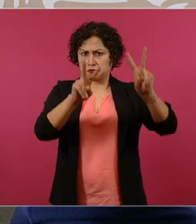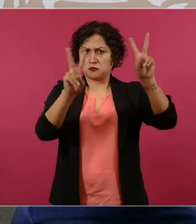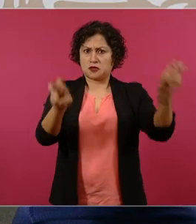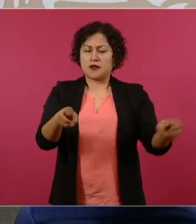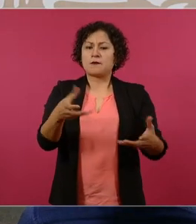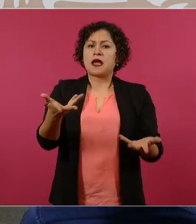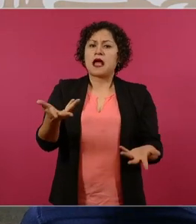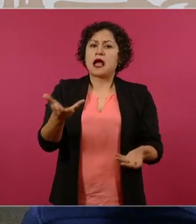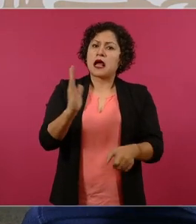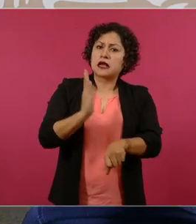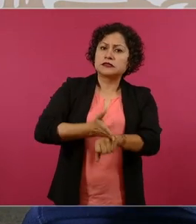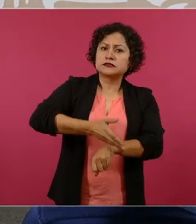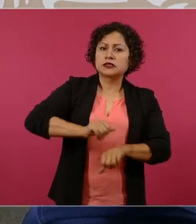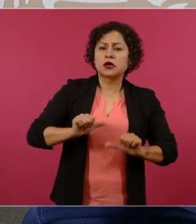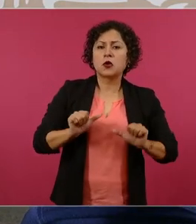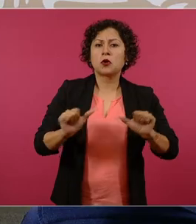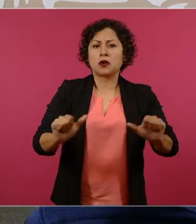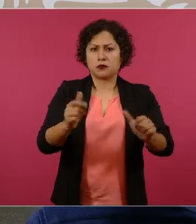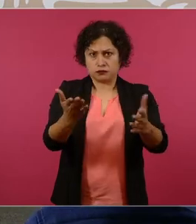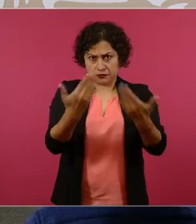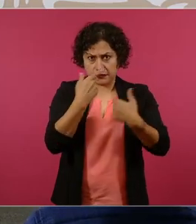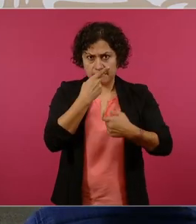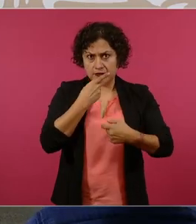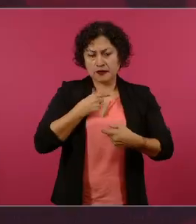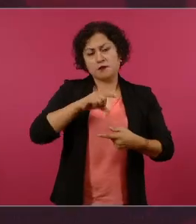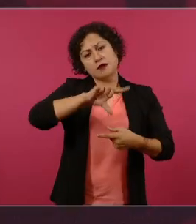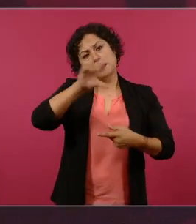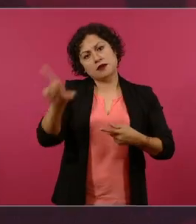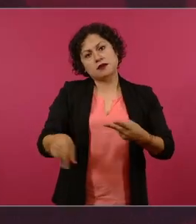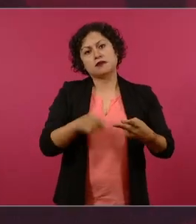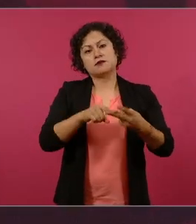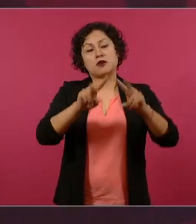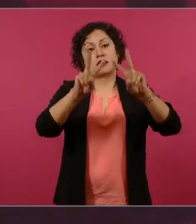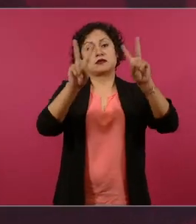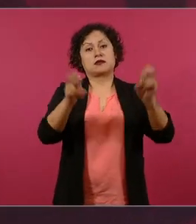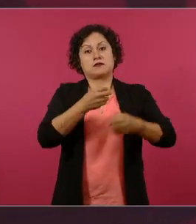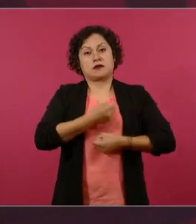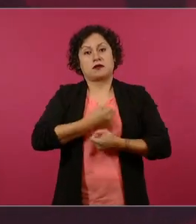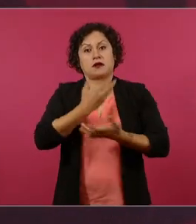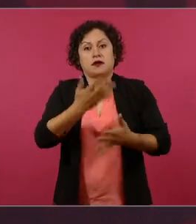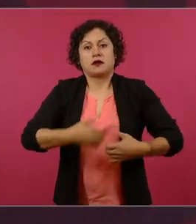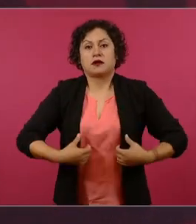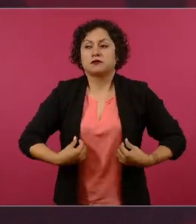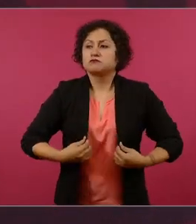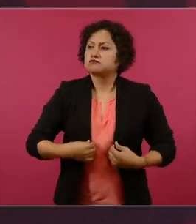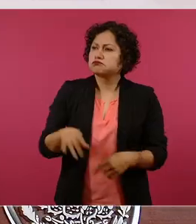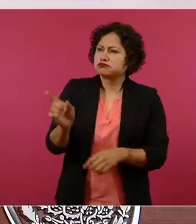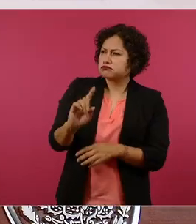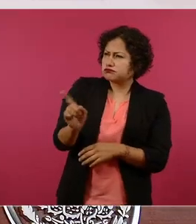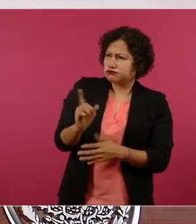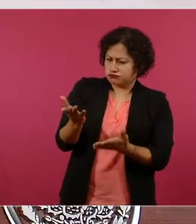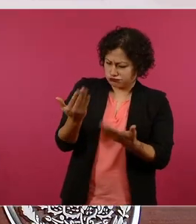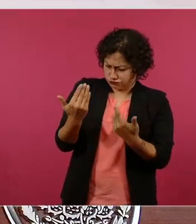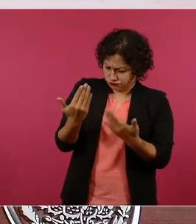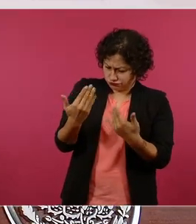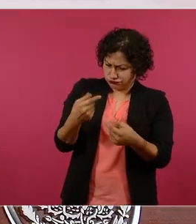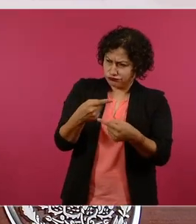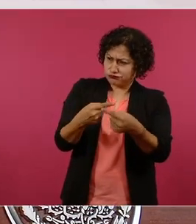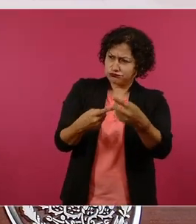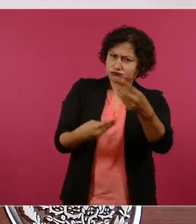mencionado y ya entramos al tema de la libertad de expresión por favor No termina todo todo todo todo si no